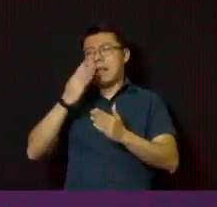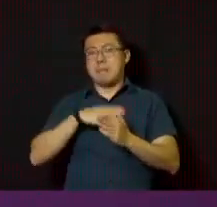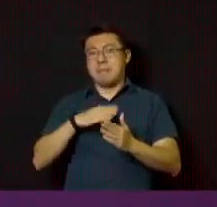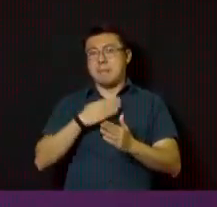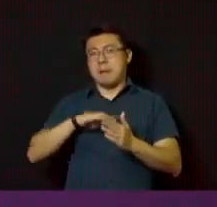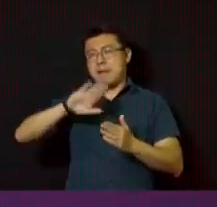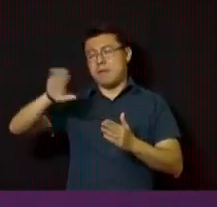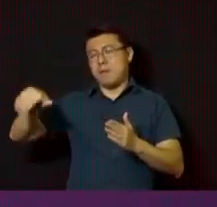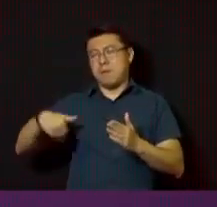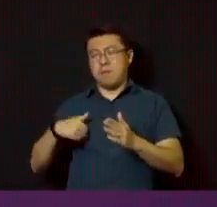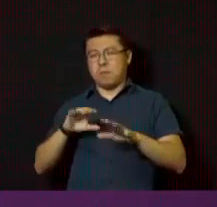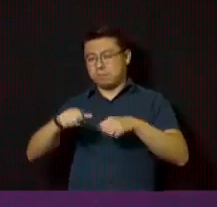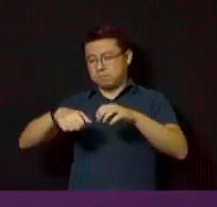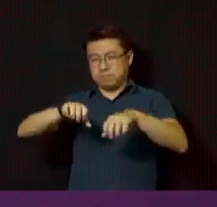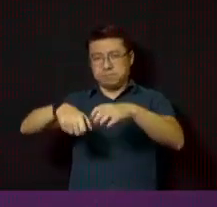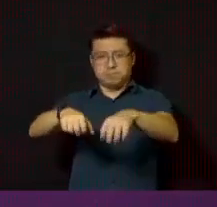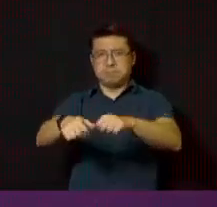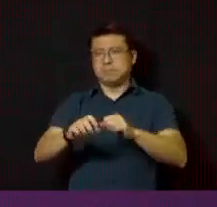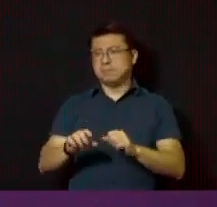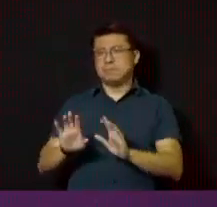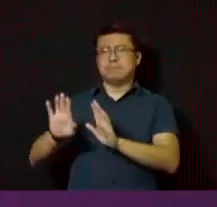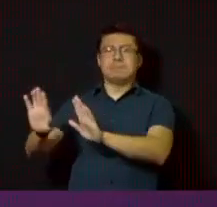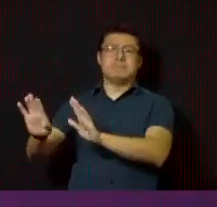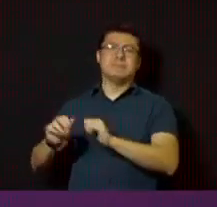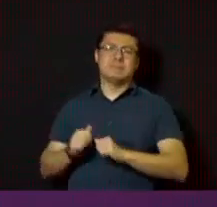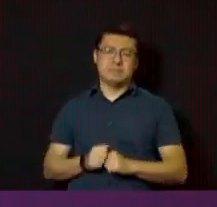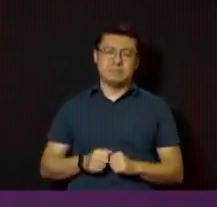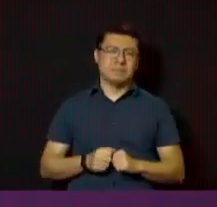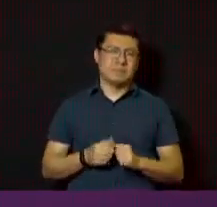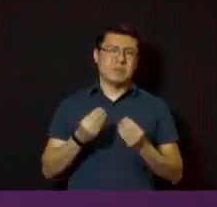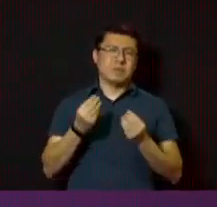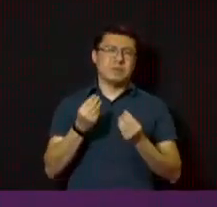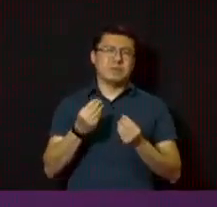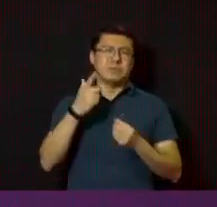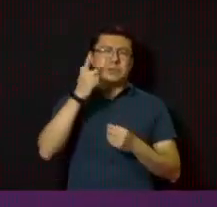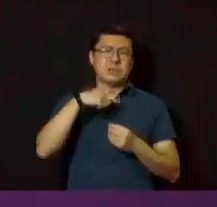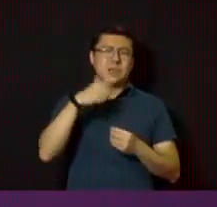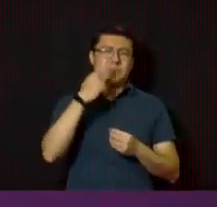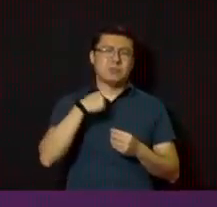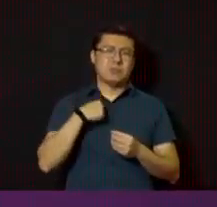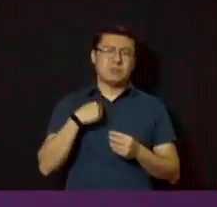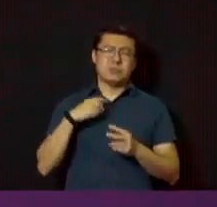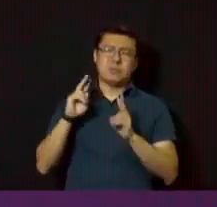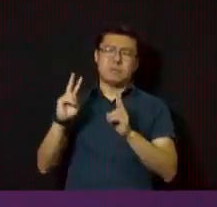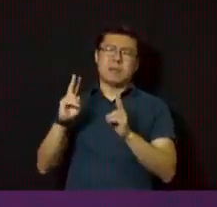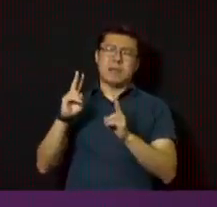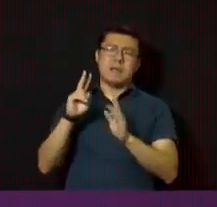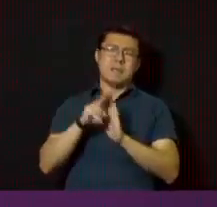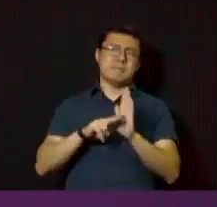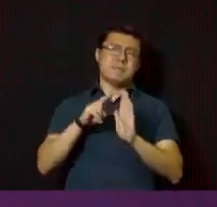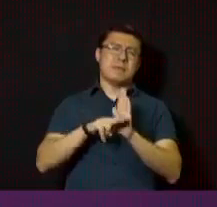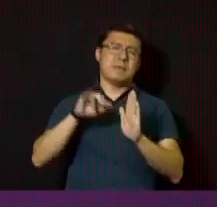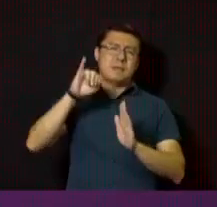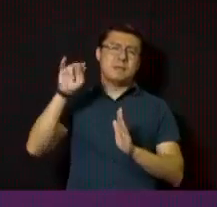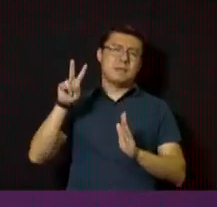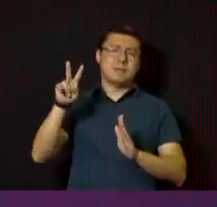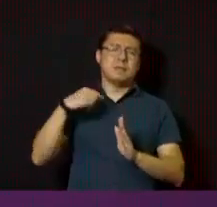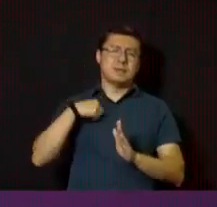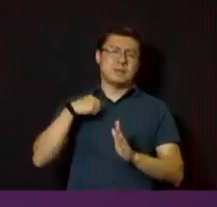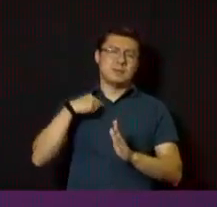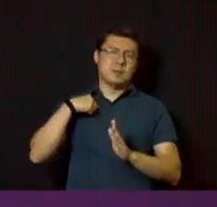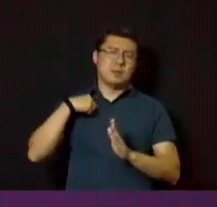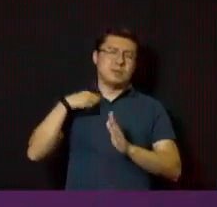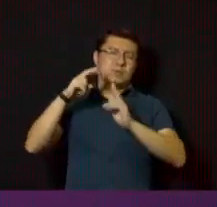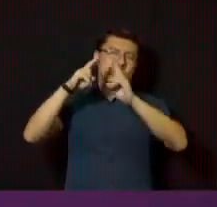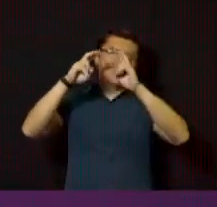Y bueno, ahí me la pasé muchas, muchas noches viendo los videos de Jorge Vergara, mi sueño de conocerlo. Todos